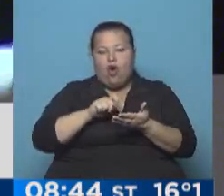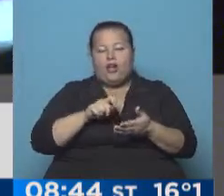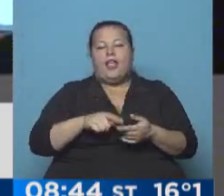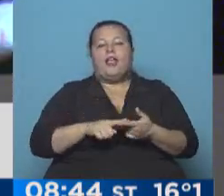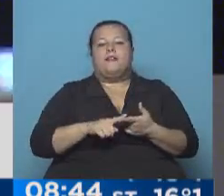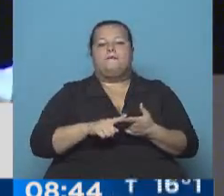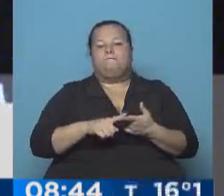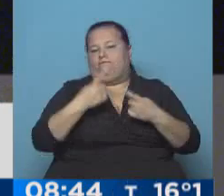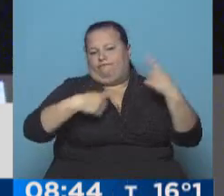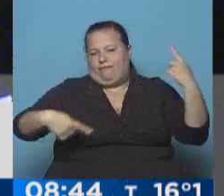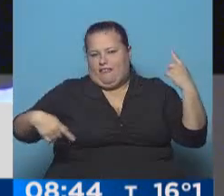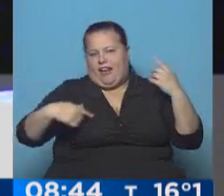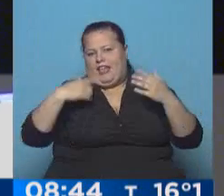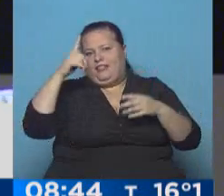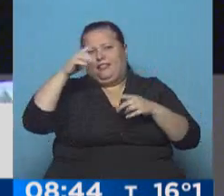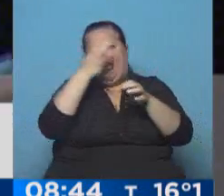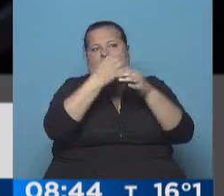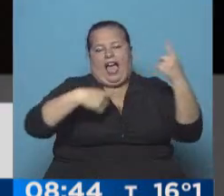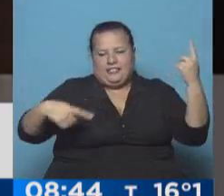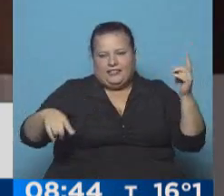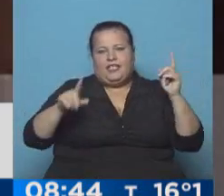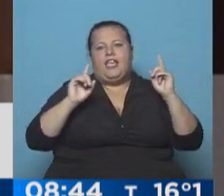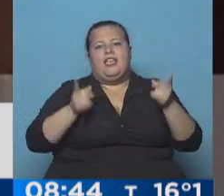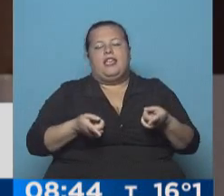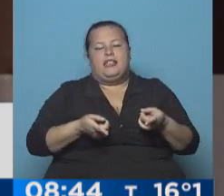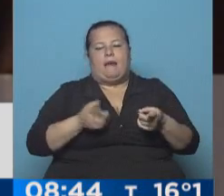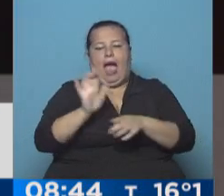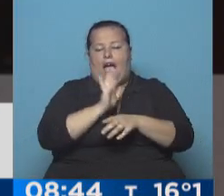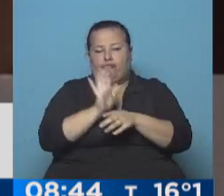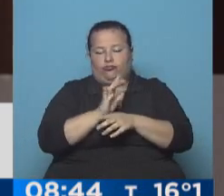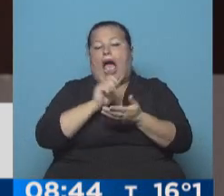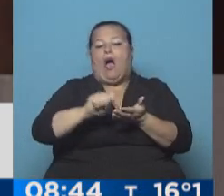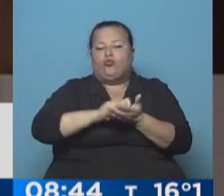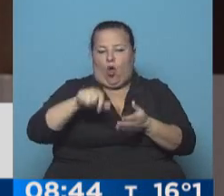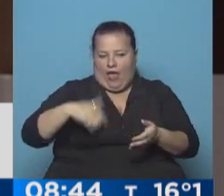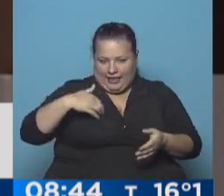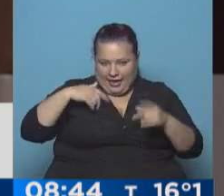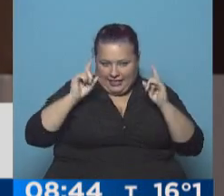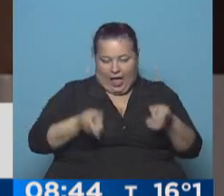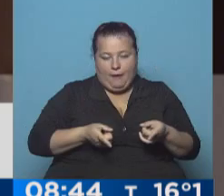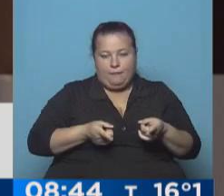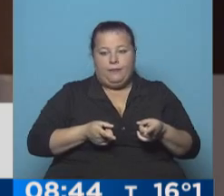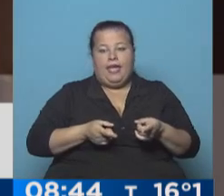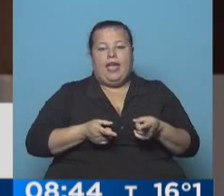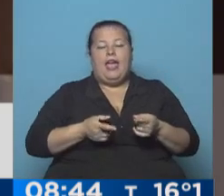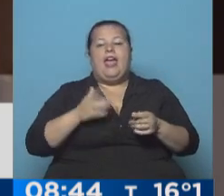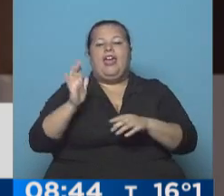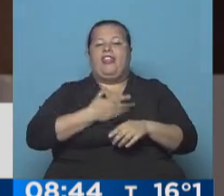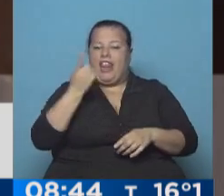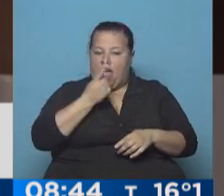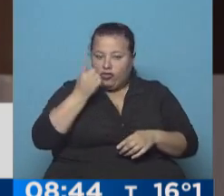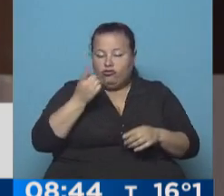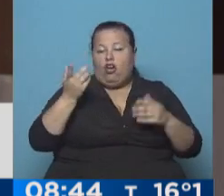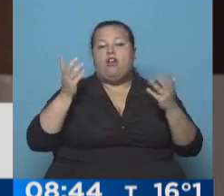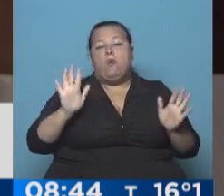de todo tipo de procedencia y hay actores autores argentinos también y directores